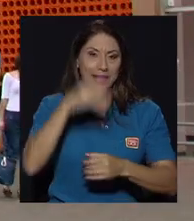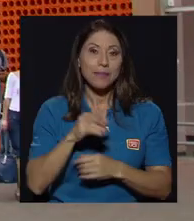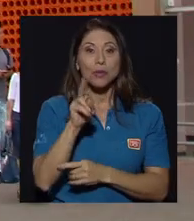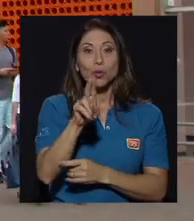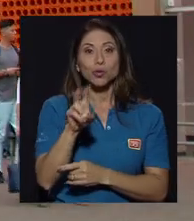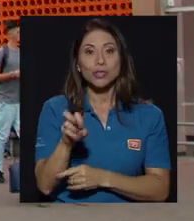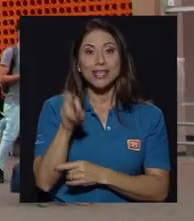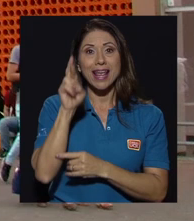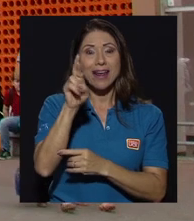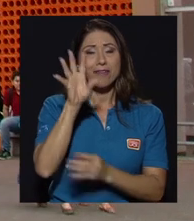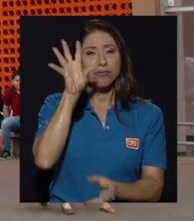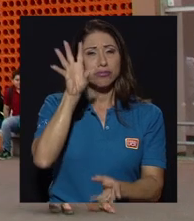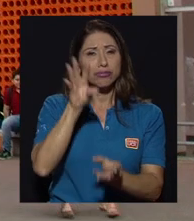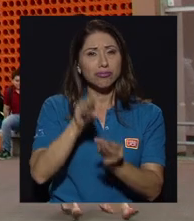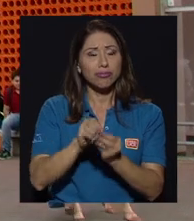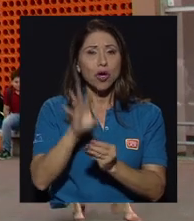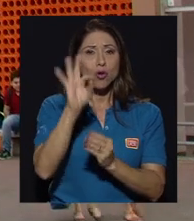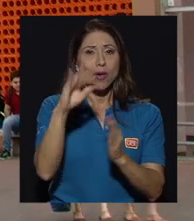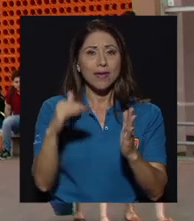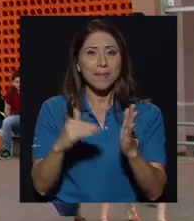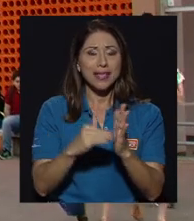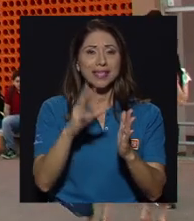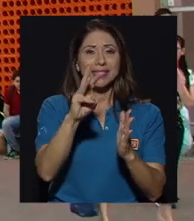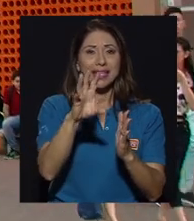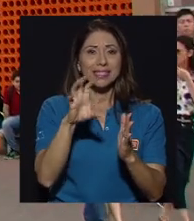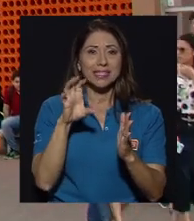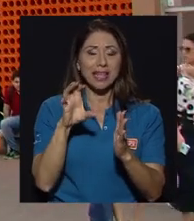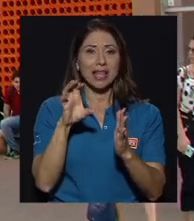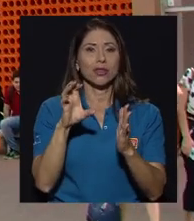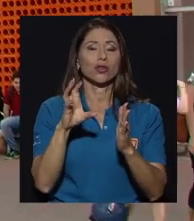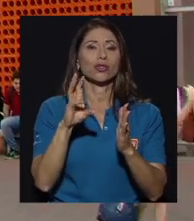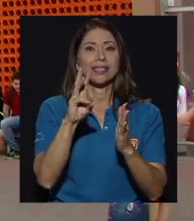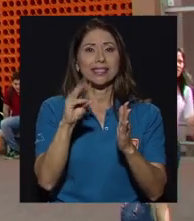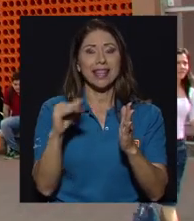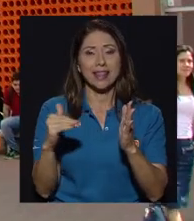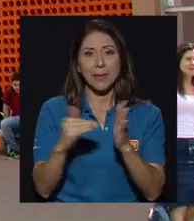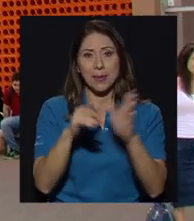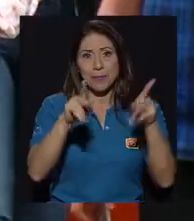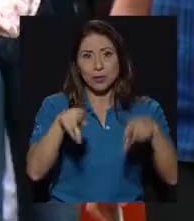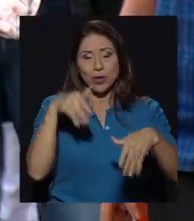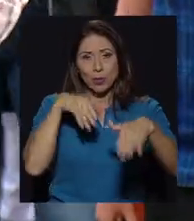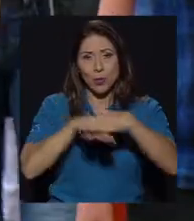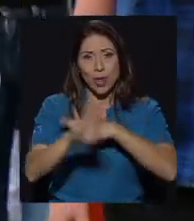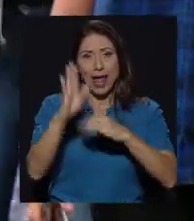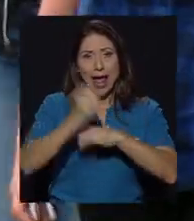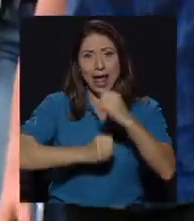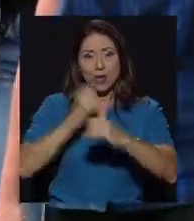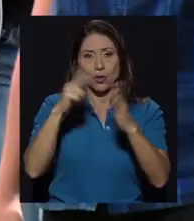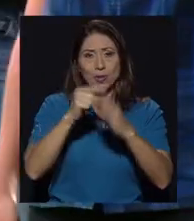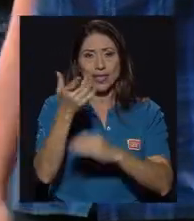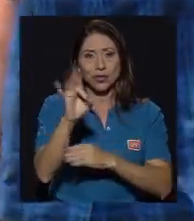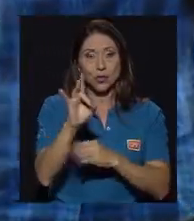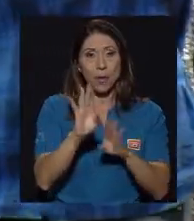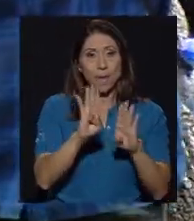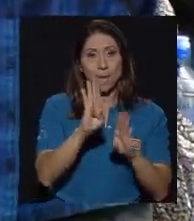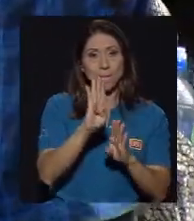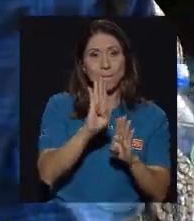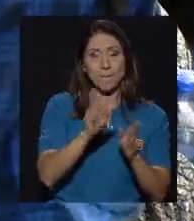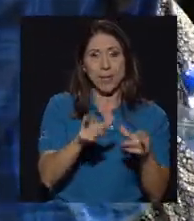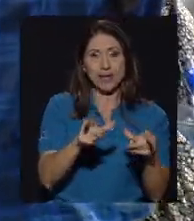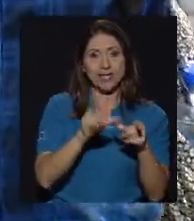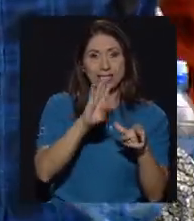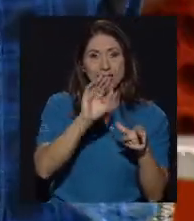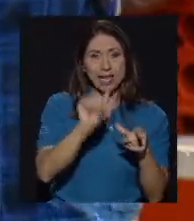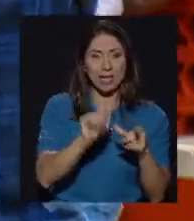La UCR ofreció un total de 9.661 cupos en el 2018. La carrera de bachillerato en ciencias médicas